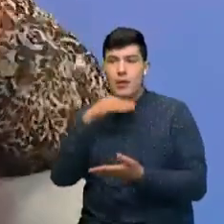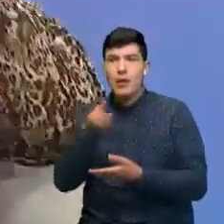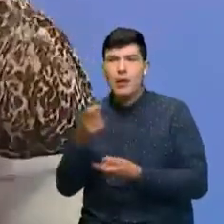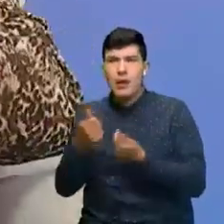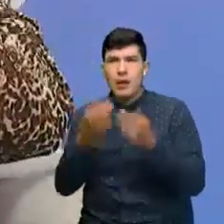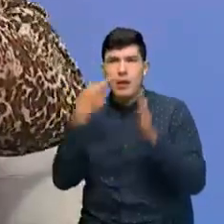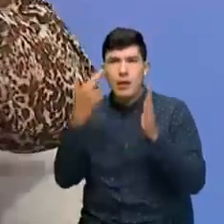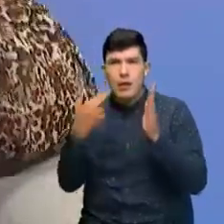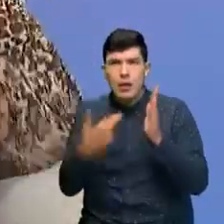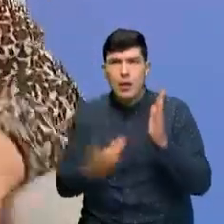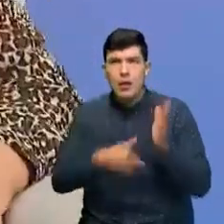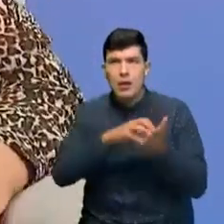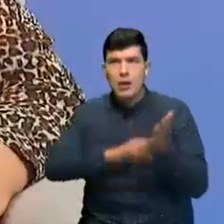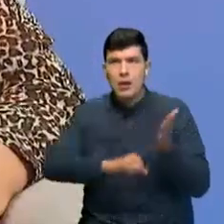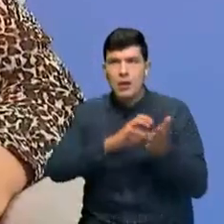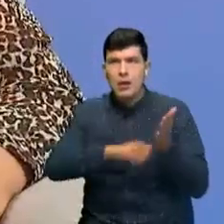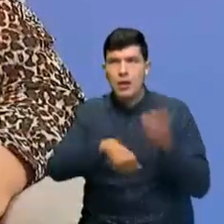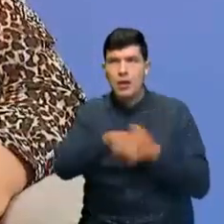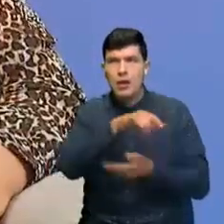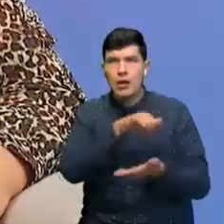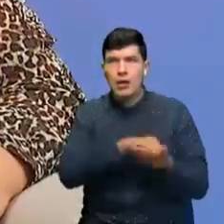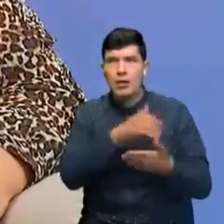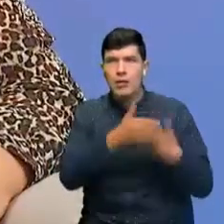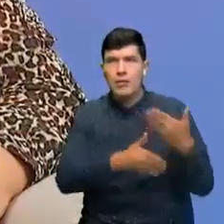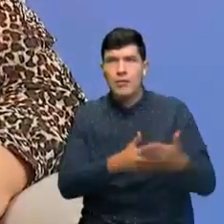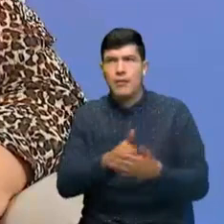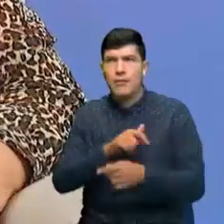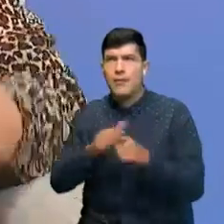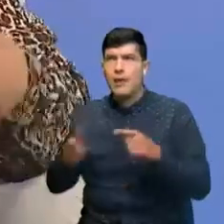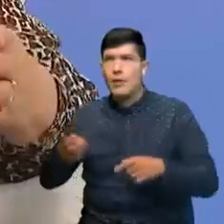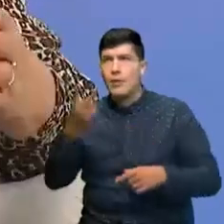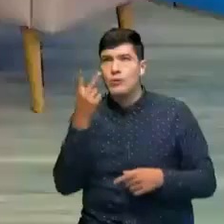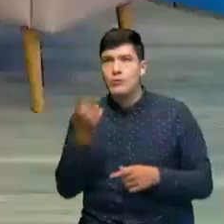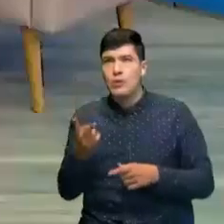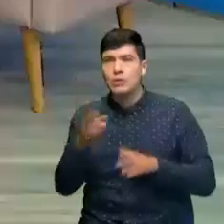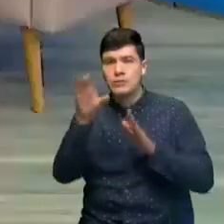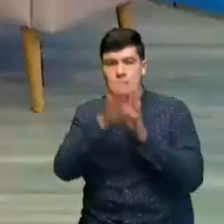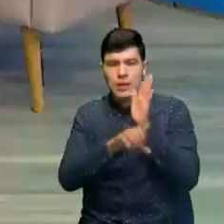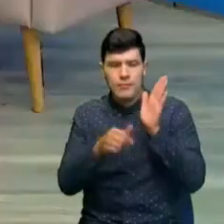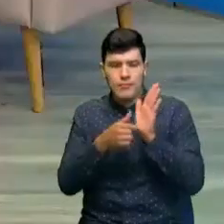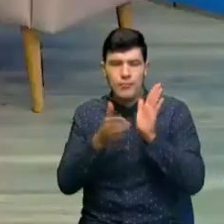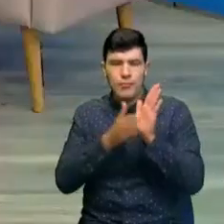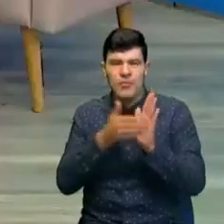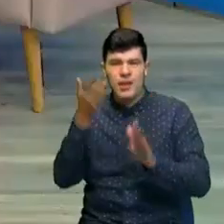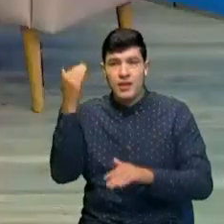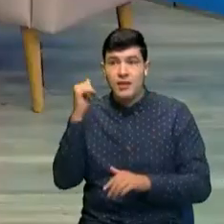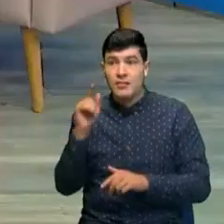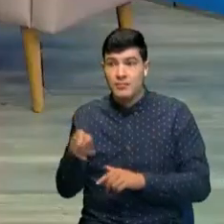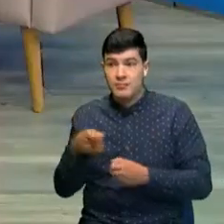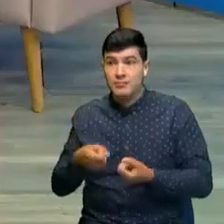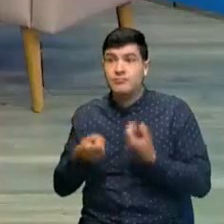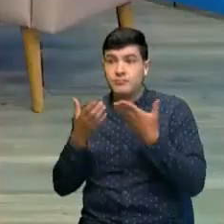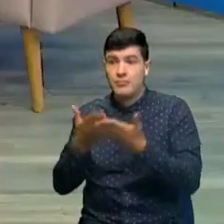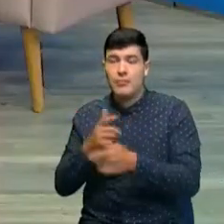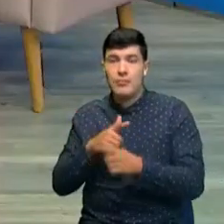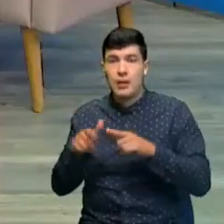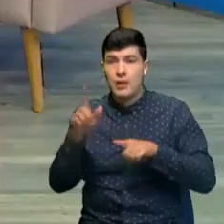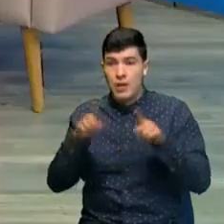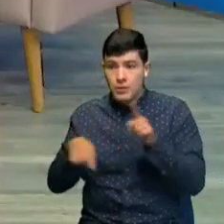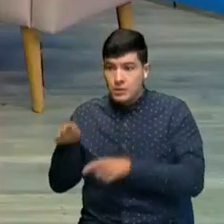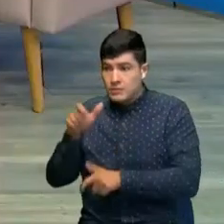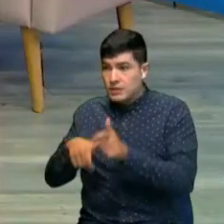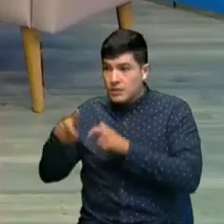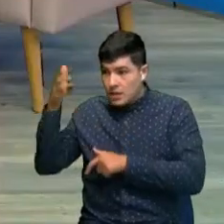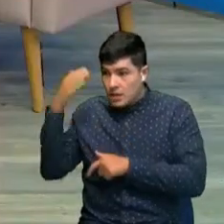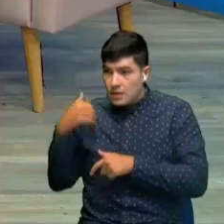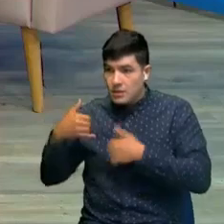mira cómo se la descuentan de la mesada pensional. Esas son dos sentencias que salieron hace poco, que afortunadamente aquellas personas que habían